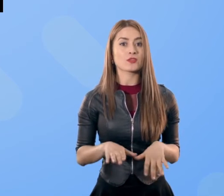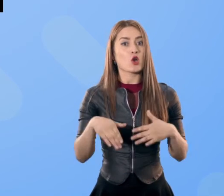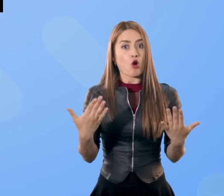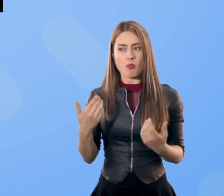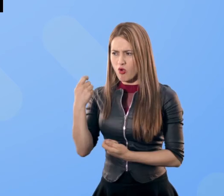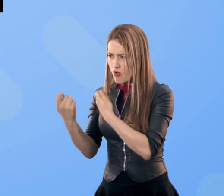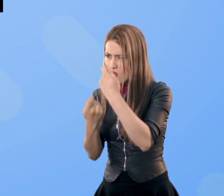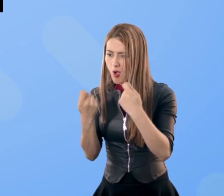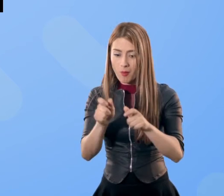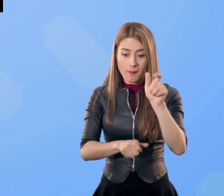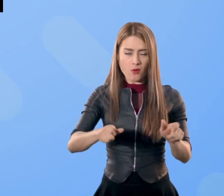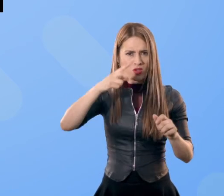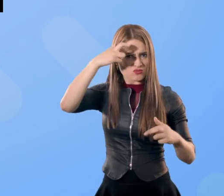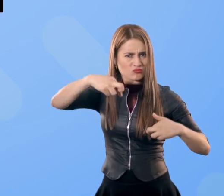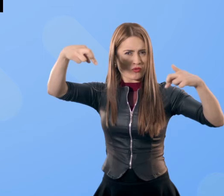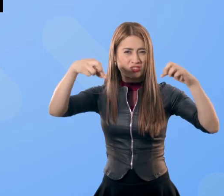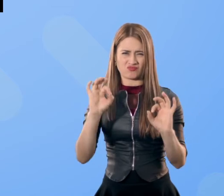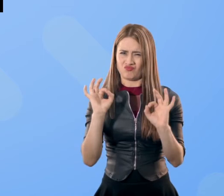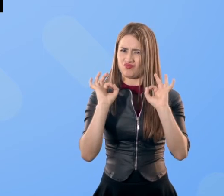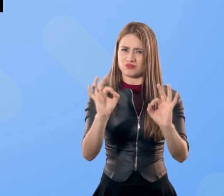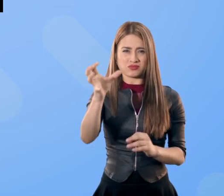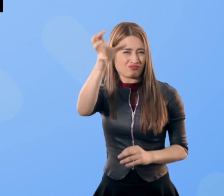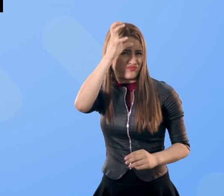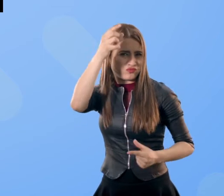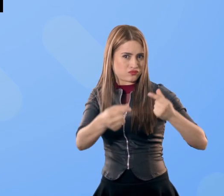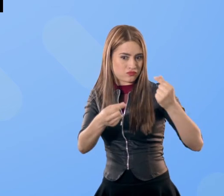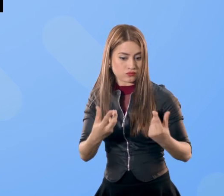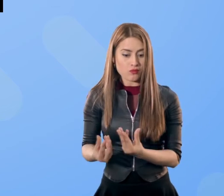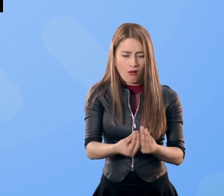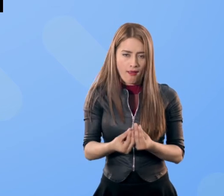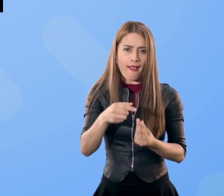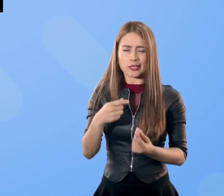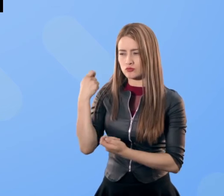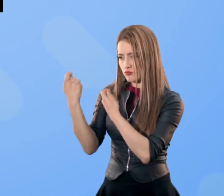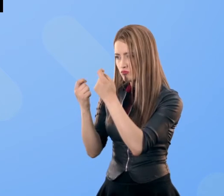Su manejo se hace a través de equipos de profesionales de alto nivel.